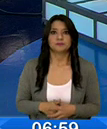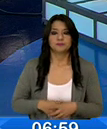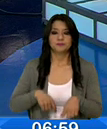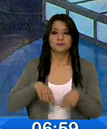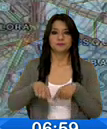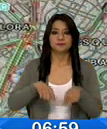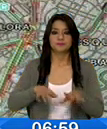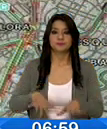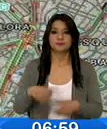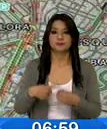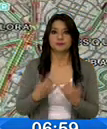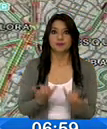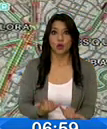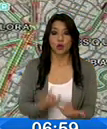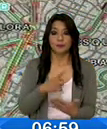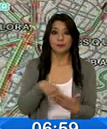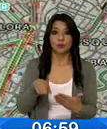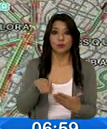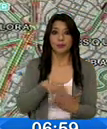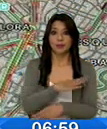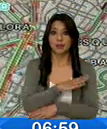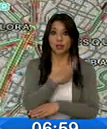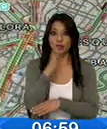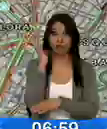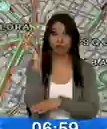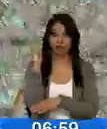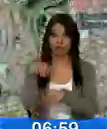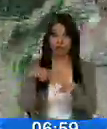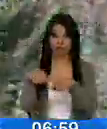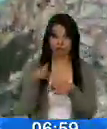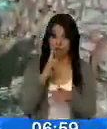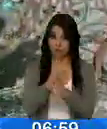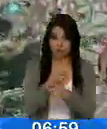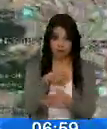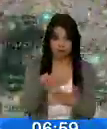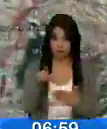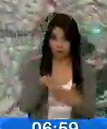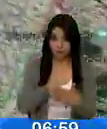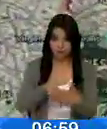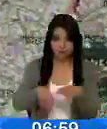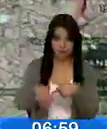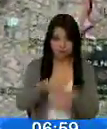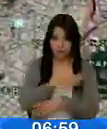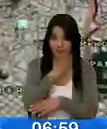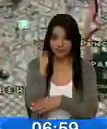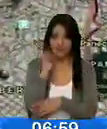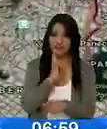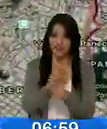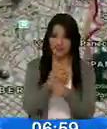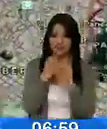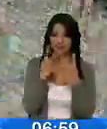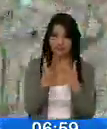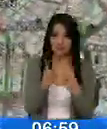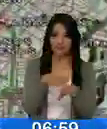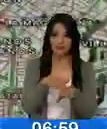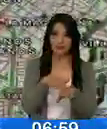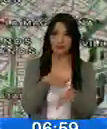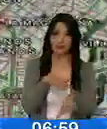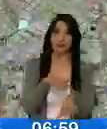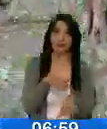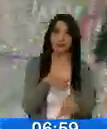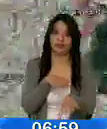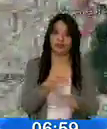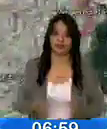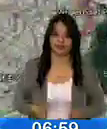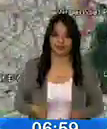en la ciudad de Quito, hoy no circula. Ahí tenemos, miren, no, es que no circula. Esa es la verdad, vean ustedes. Esta